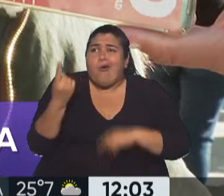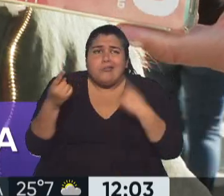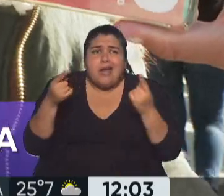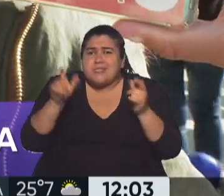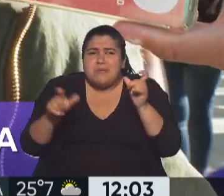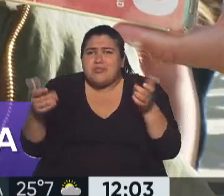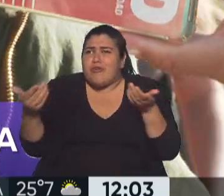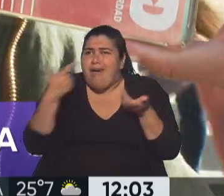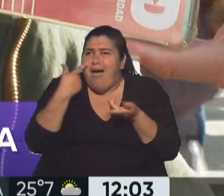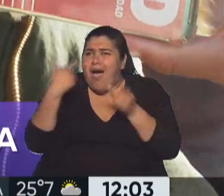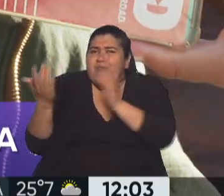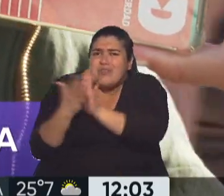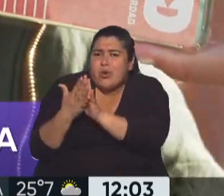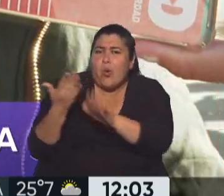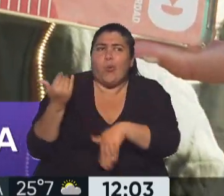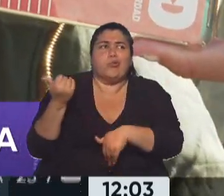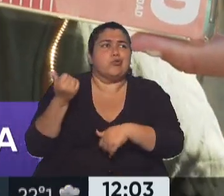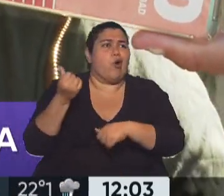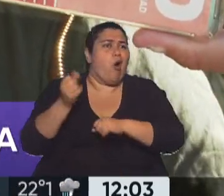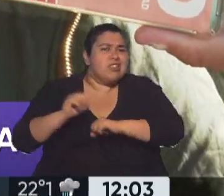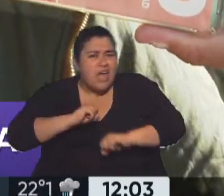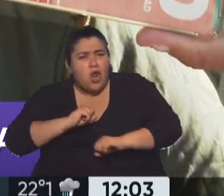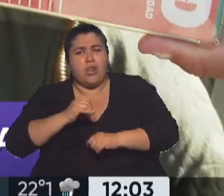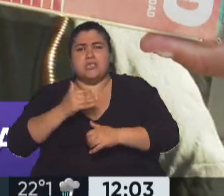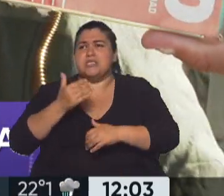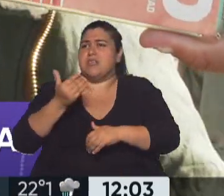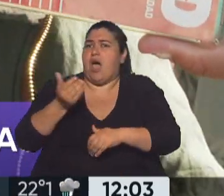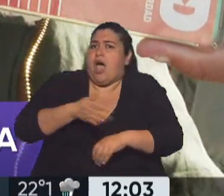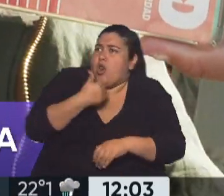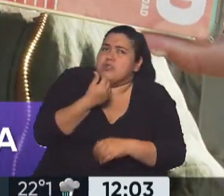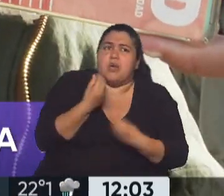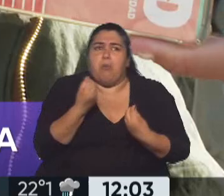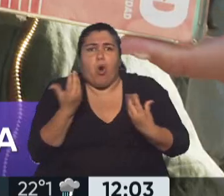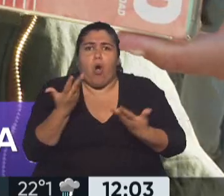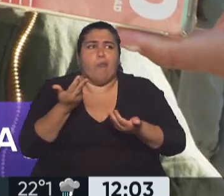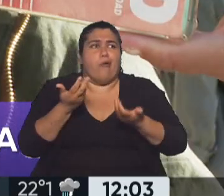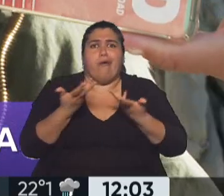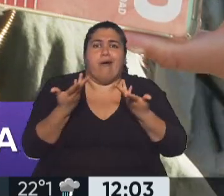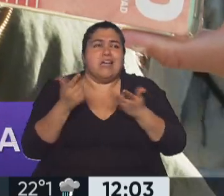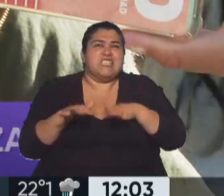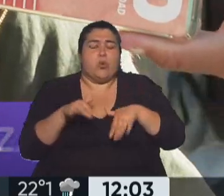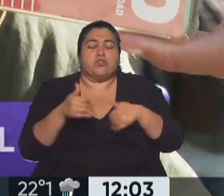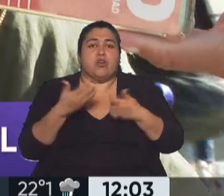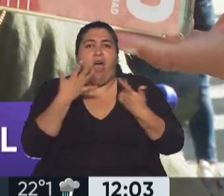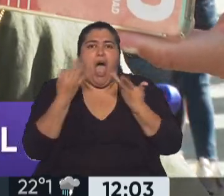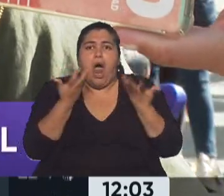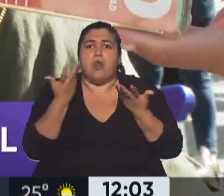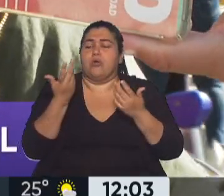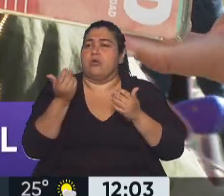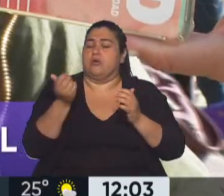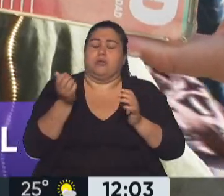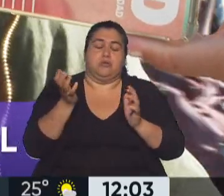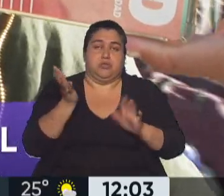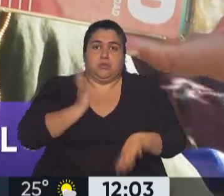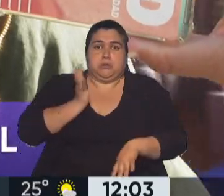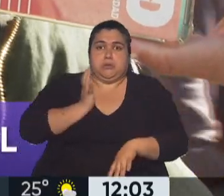que los terroristas también, uno no sabe dónde puede esperarse y uno vive exaltado,